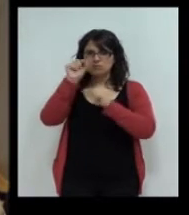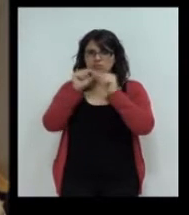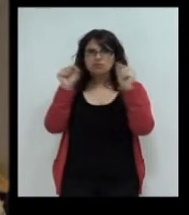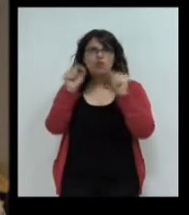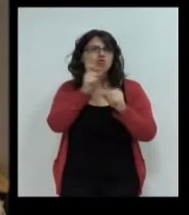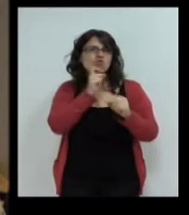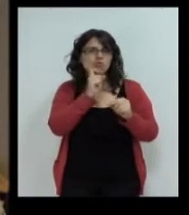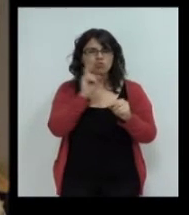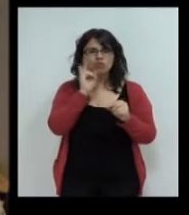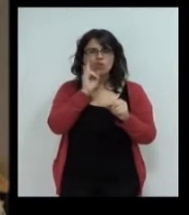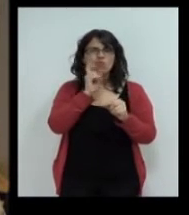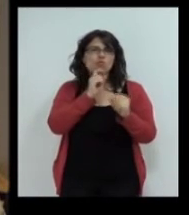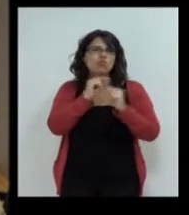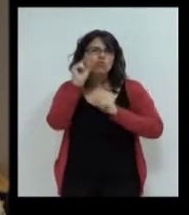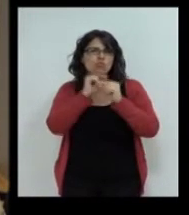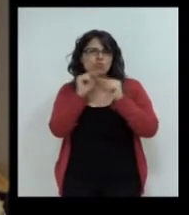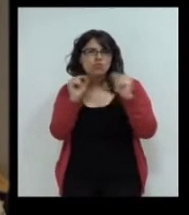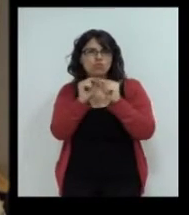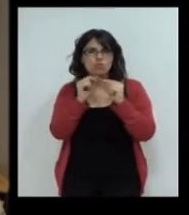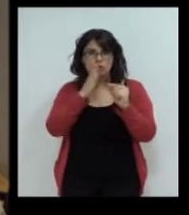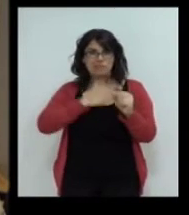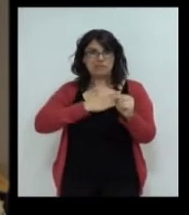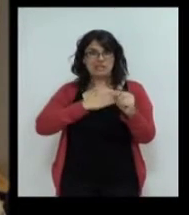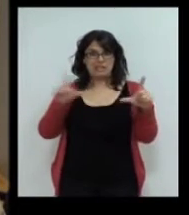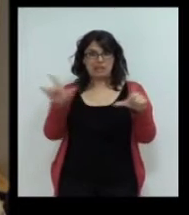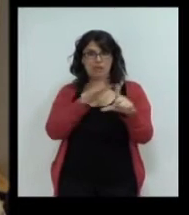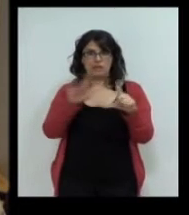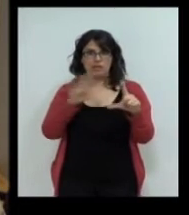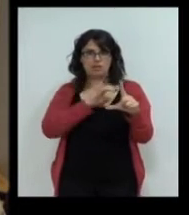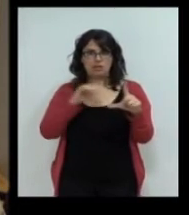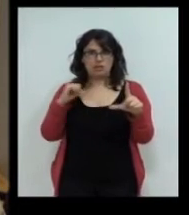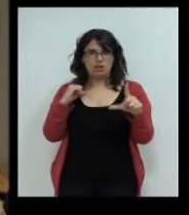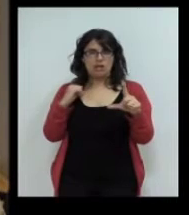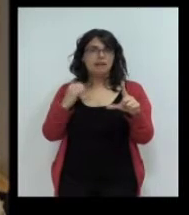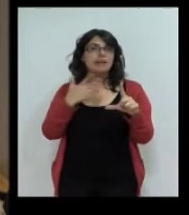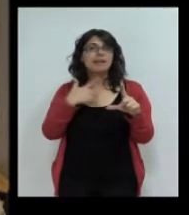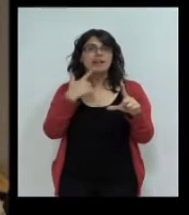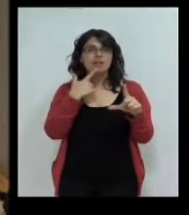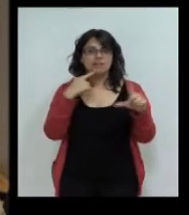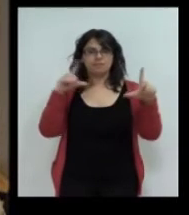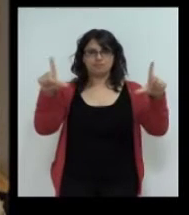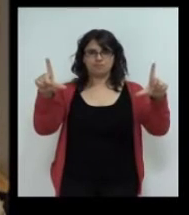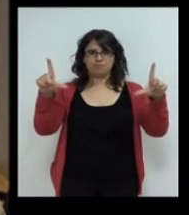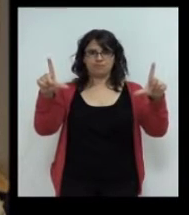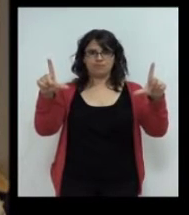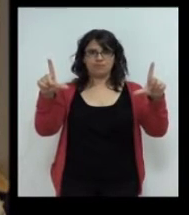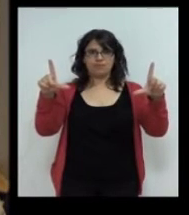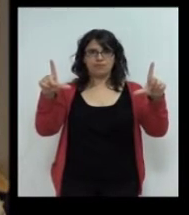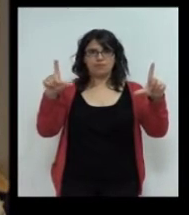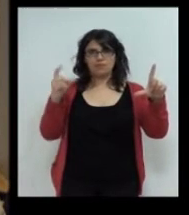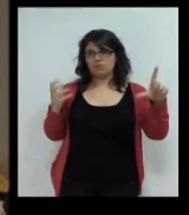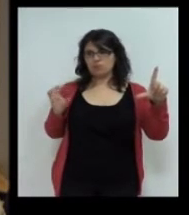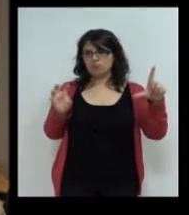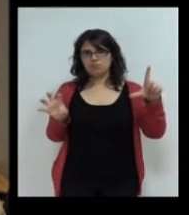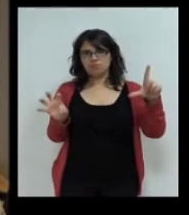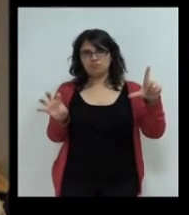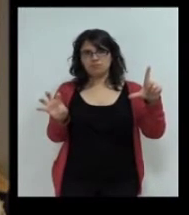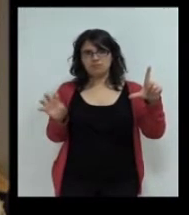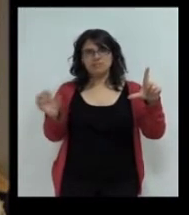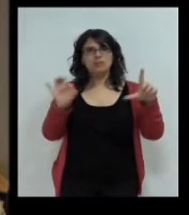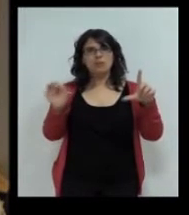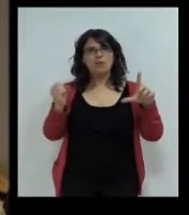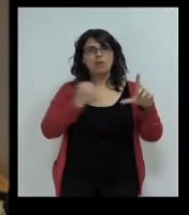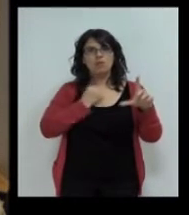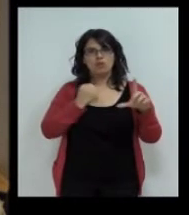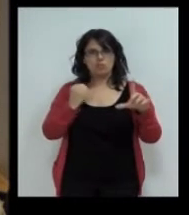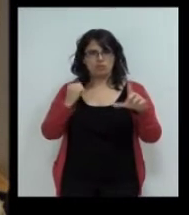personal. ¿Cuál es el problema? Que está viajando un contenido por la pantalla principal y un servicio de apoyo por internet.